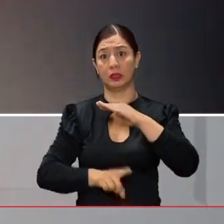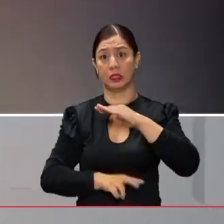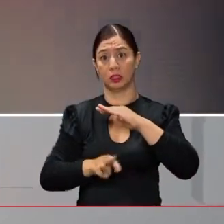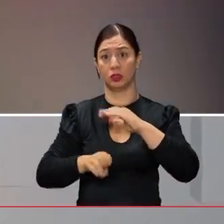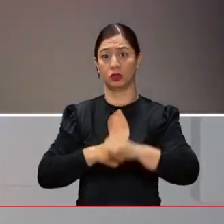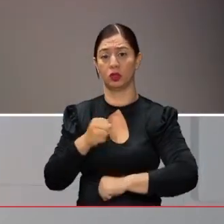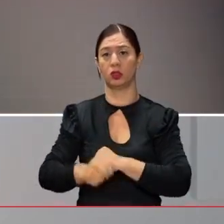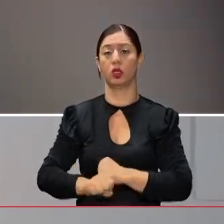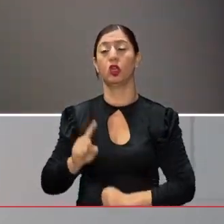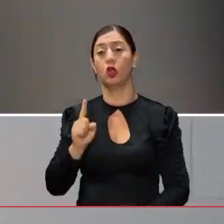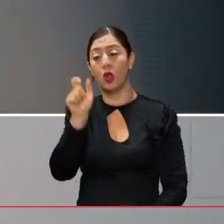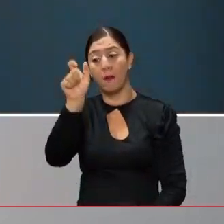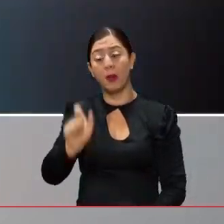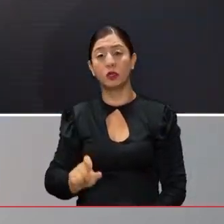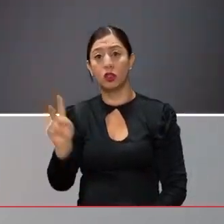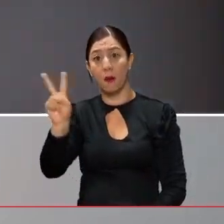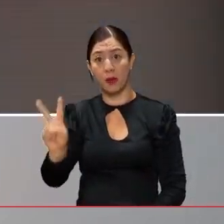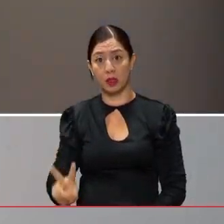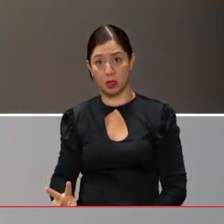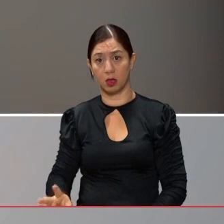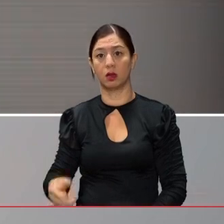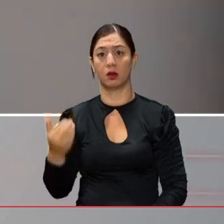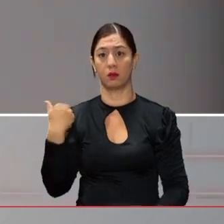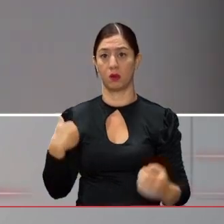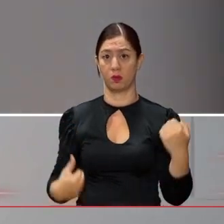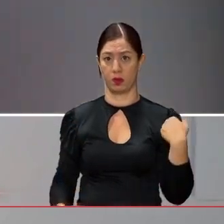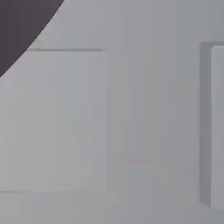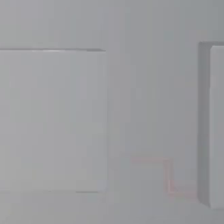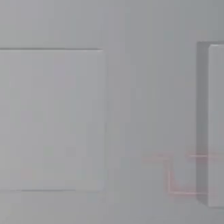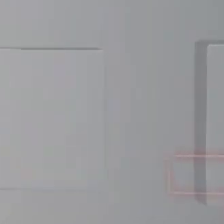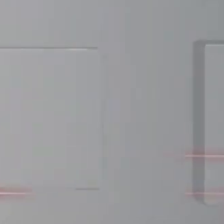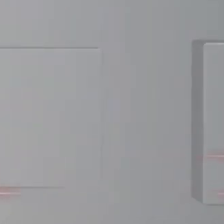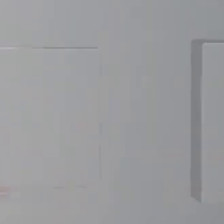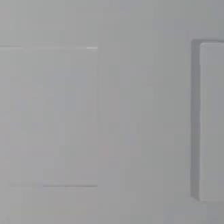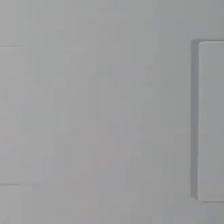ciudadano venezolano que presentan laceraciones en extremidades.